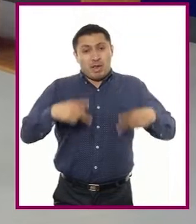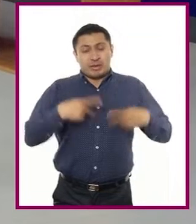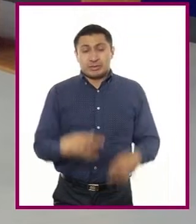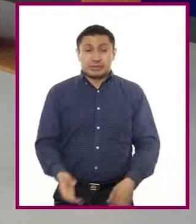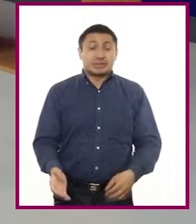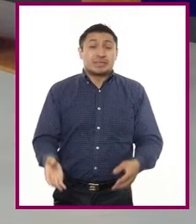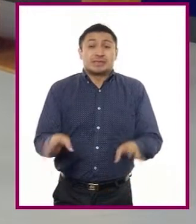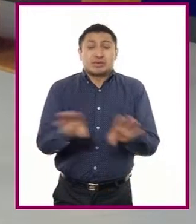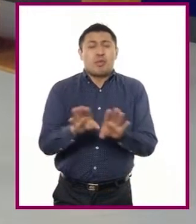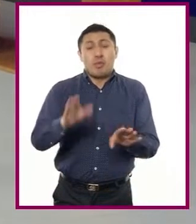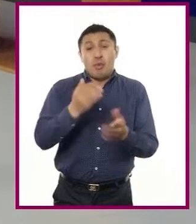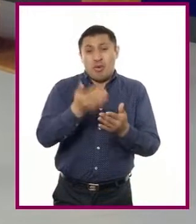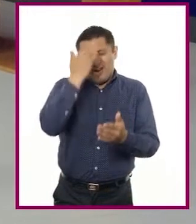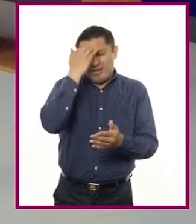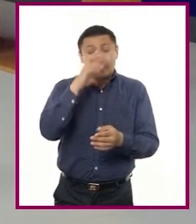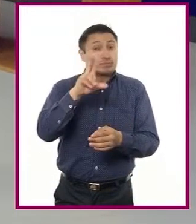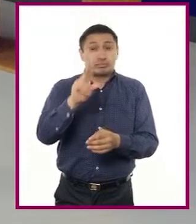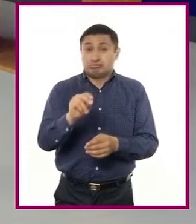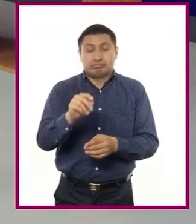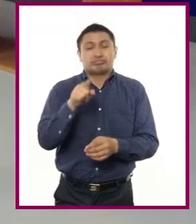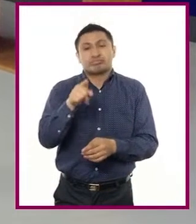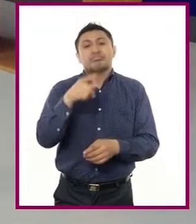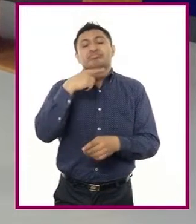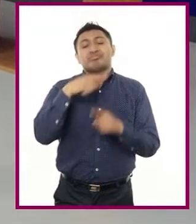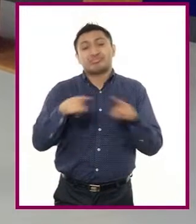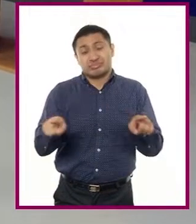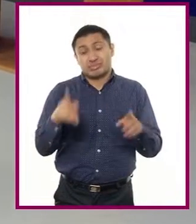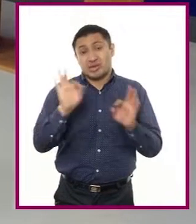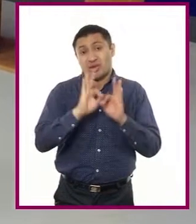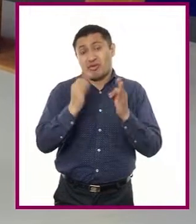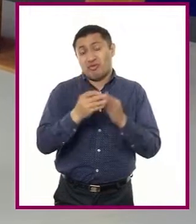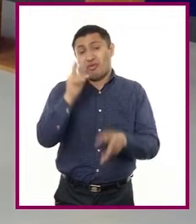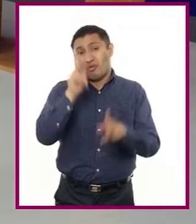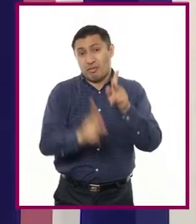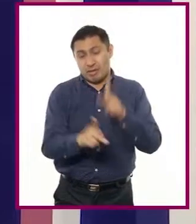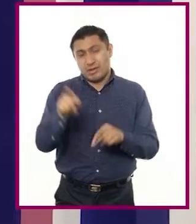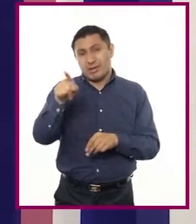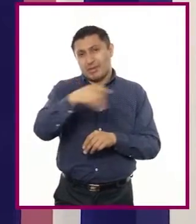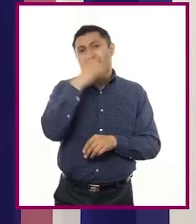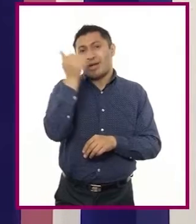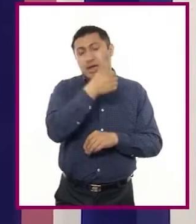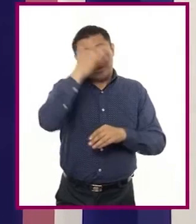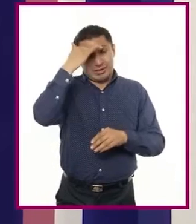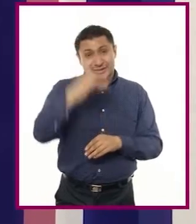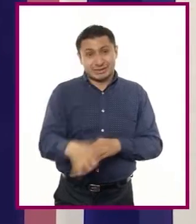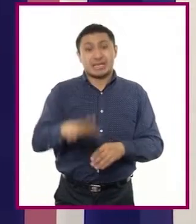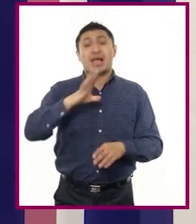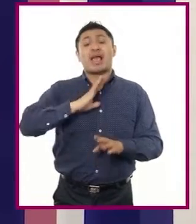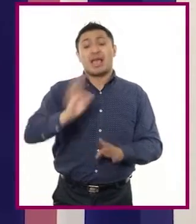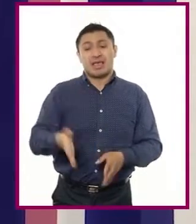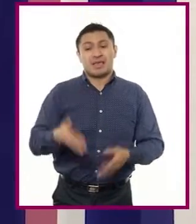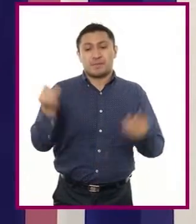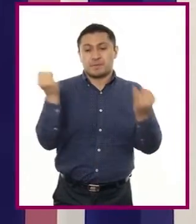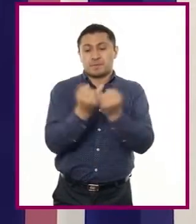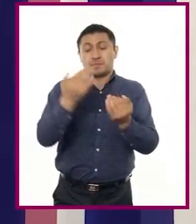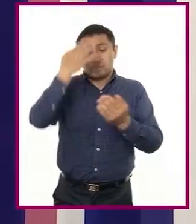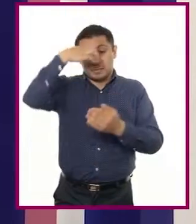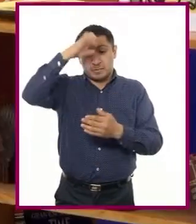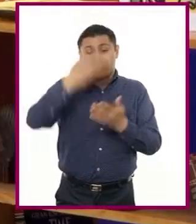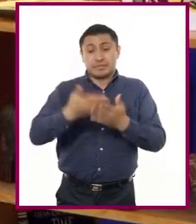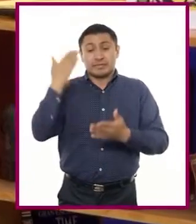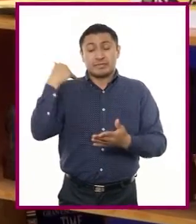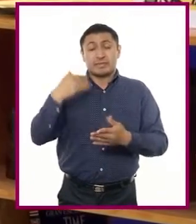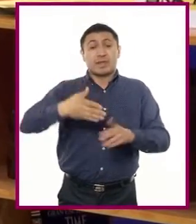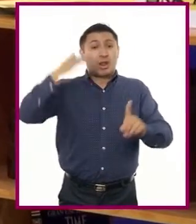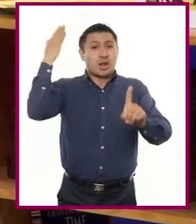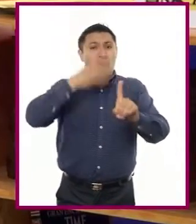cercano. Nuestros estudiantes lo saben, lo han experimentado. La función primordial